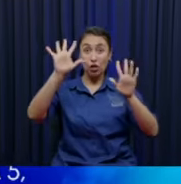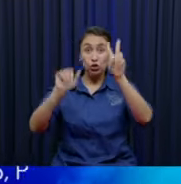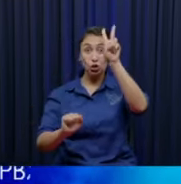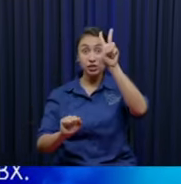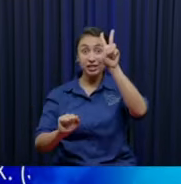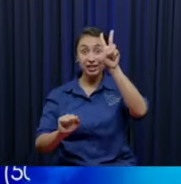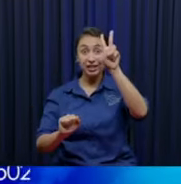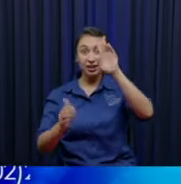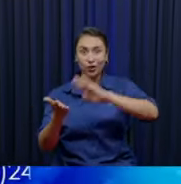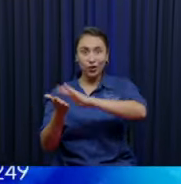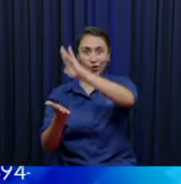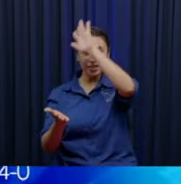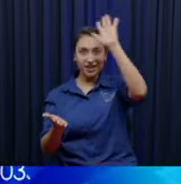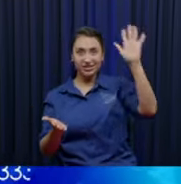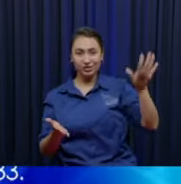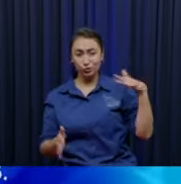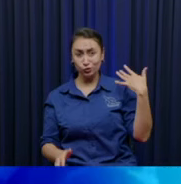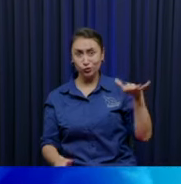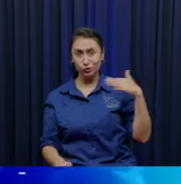¿Se le quedaron?